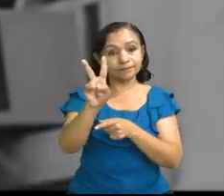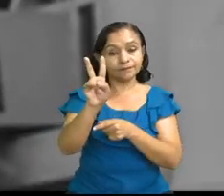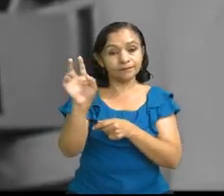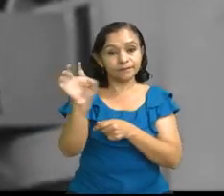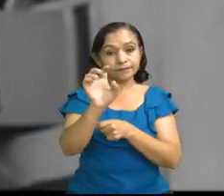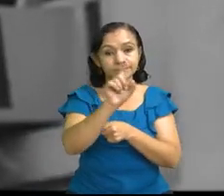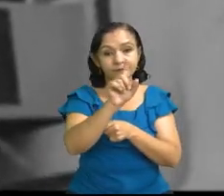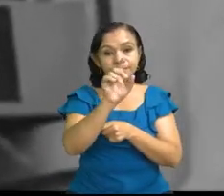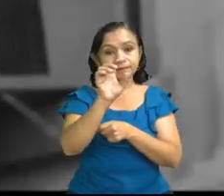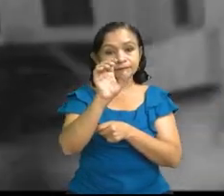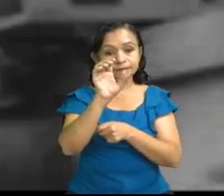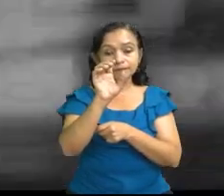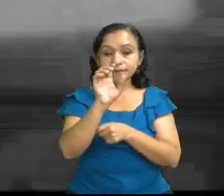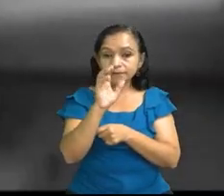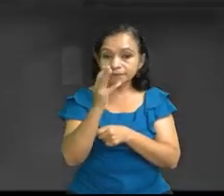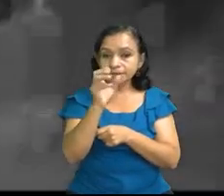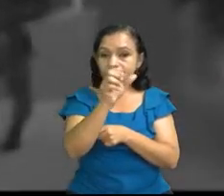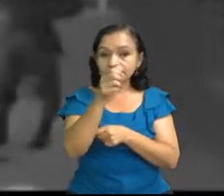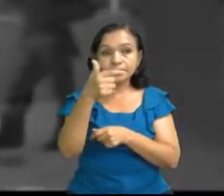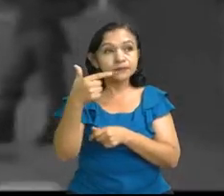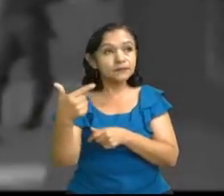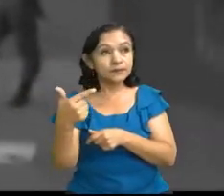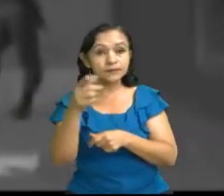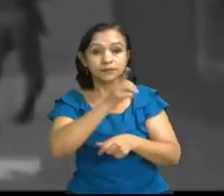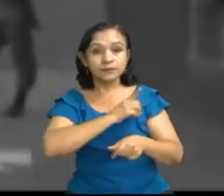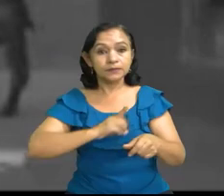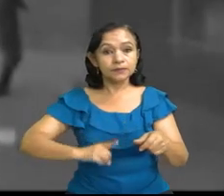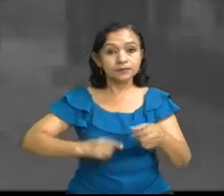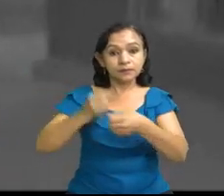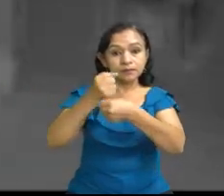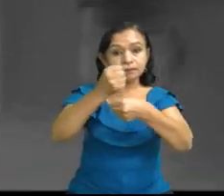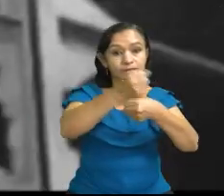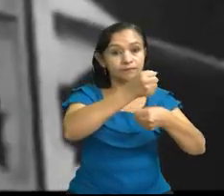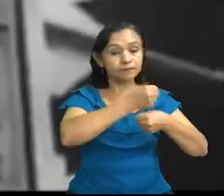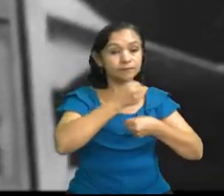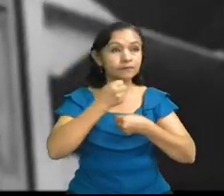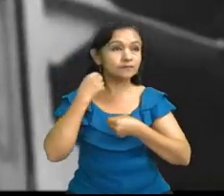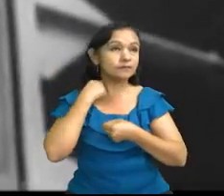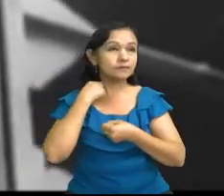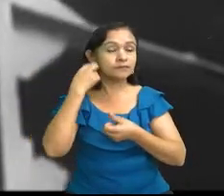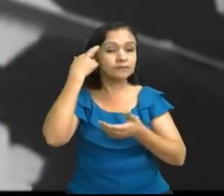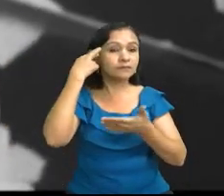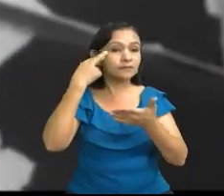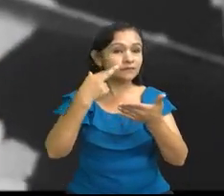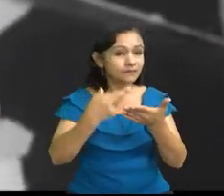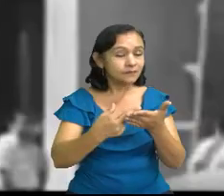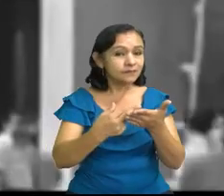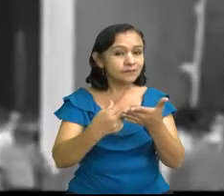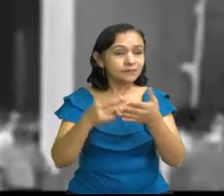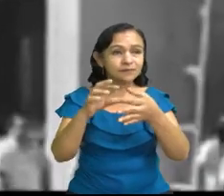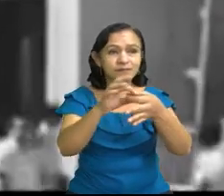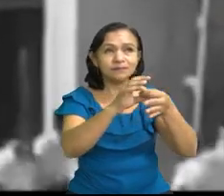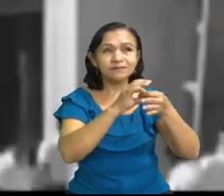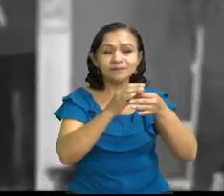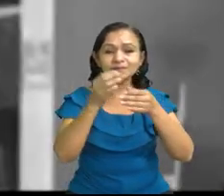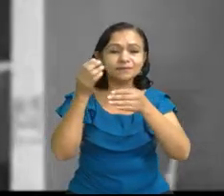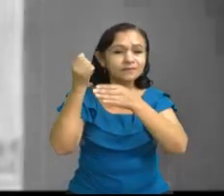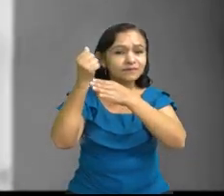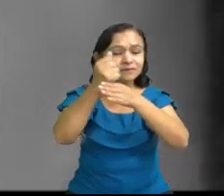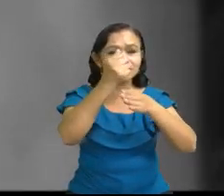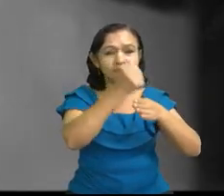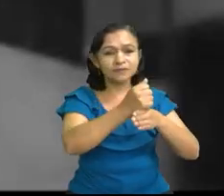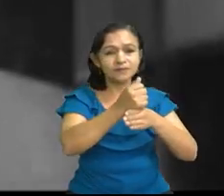enero de 1967. Los diputados y trabajadores siempre le recuerdan porque fue parte del génesis de la